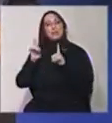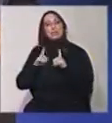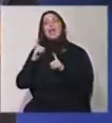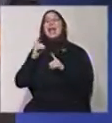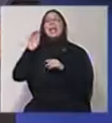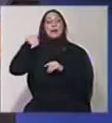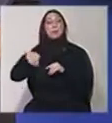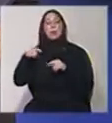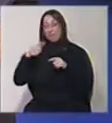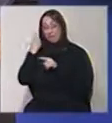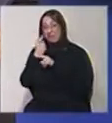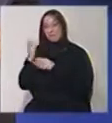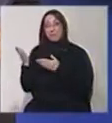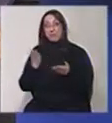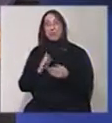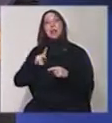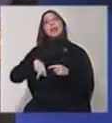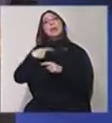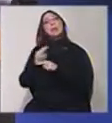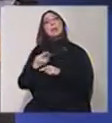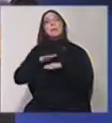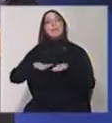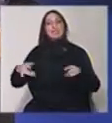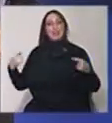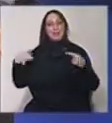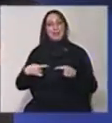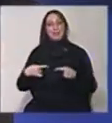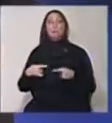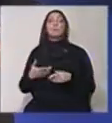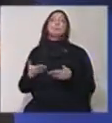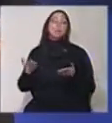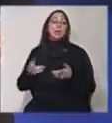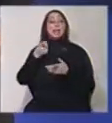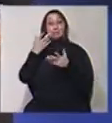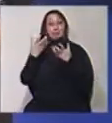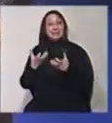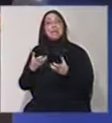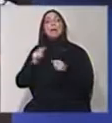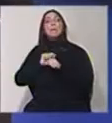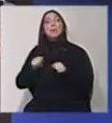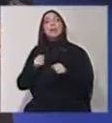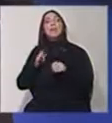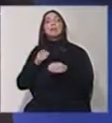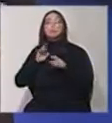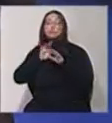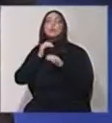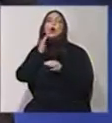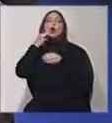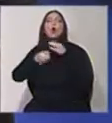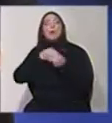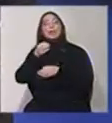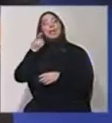primer invitado y después tendremos una mesa de debate. Exacto. Y desde ya, bueno, pueden enviar las participaciones que quieran, comentarios,